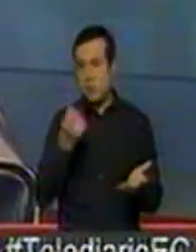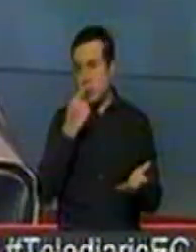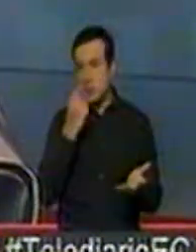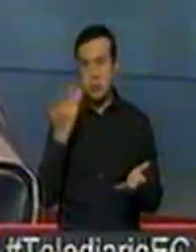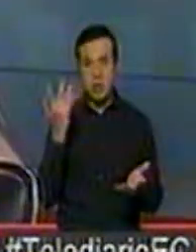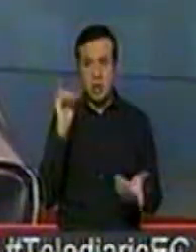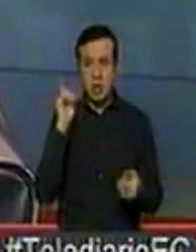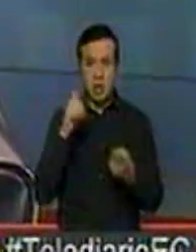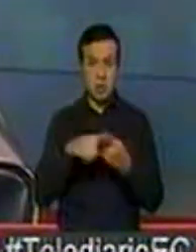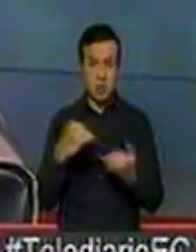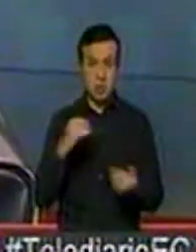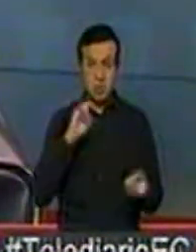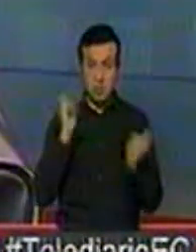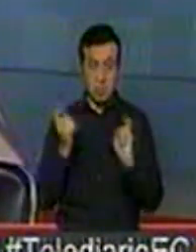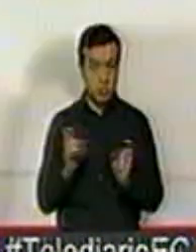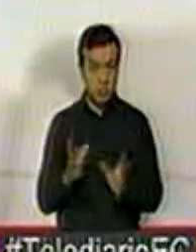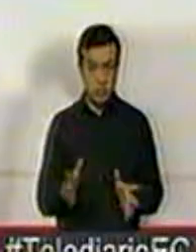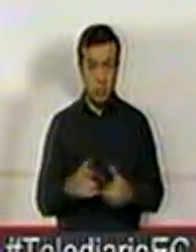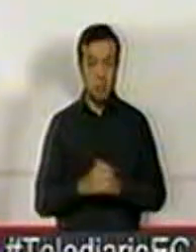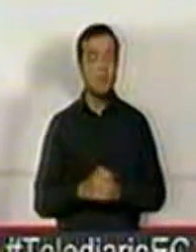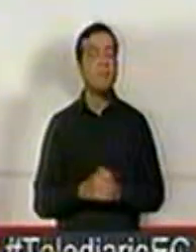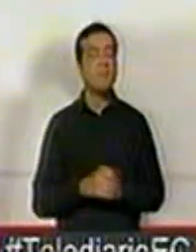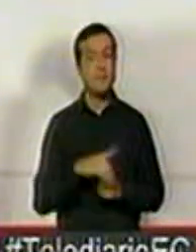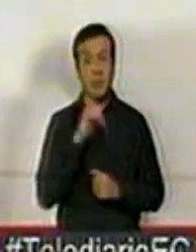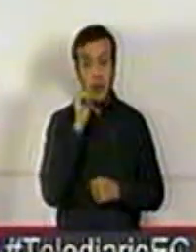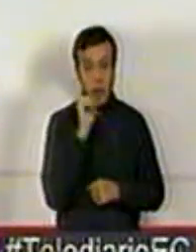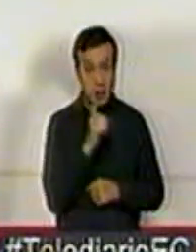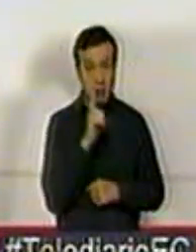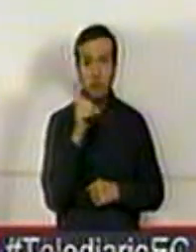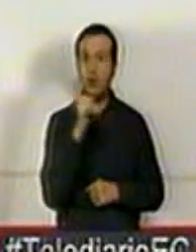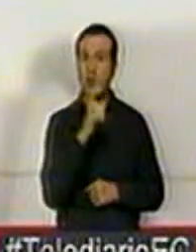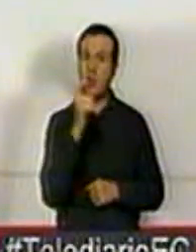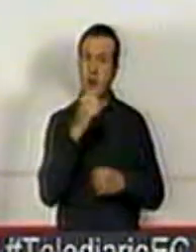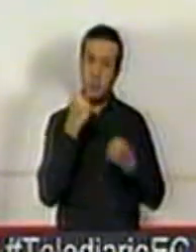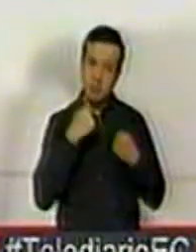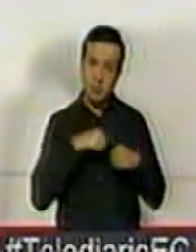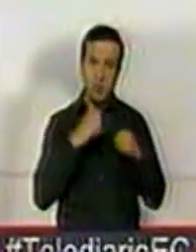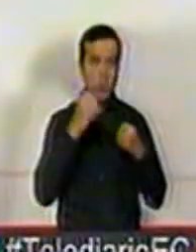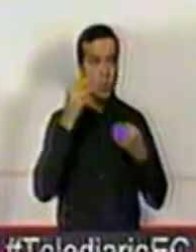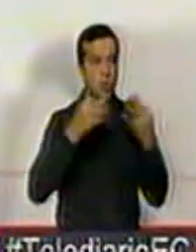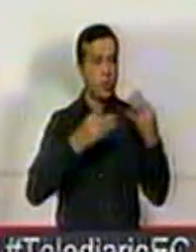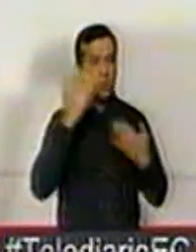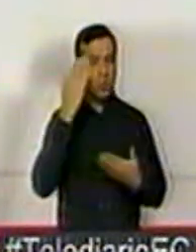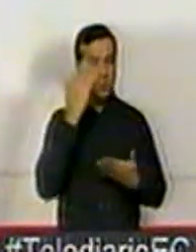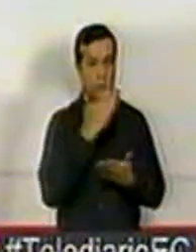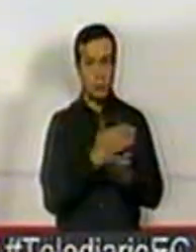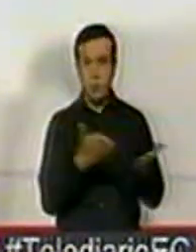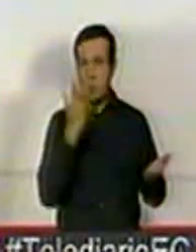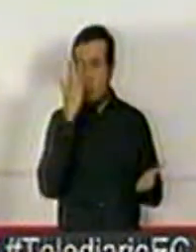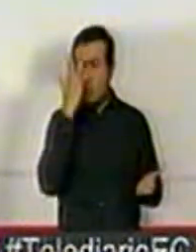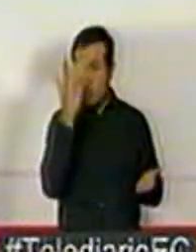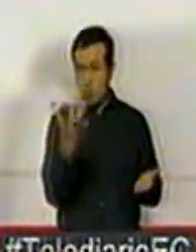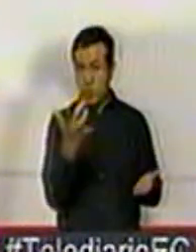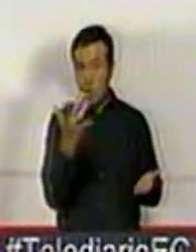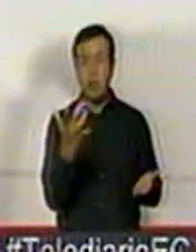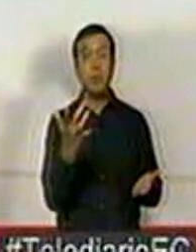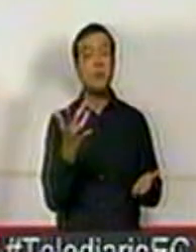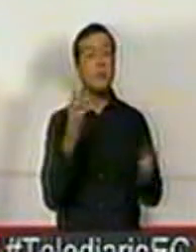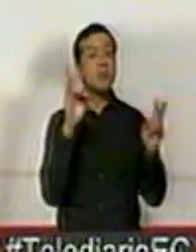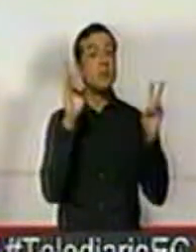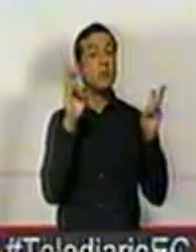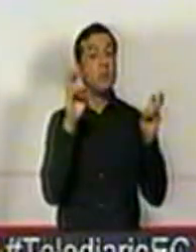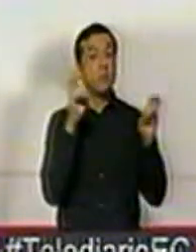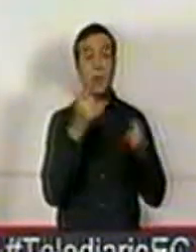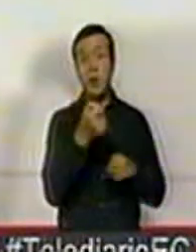medicamentos que tampoco se ha actualizado. Sí, eso es lo que hay que determinar en este juicio político. Porque si el tema del